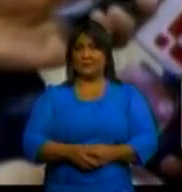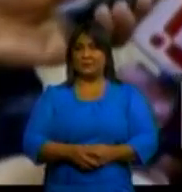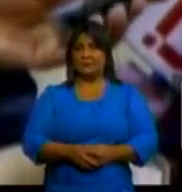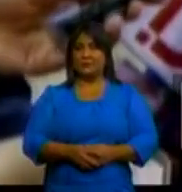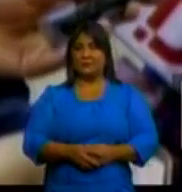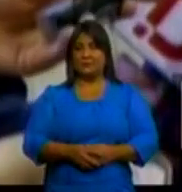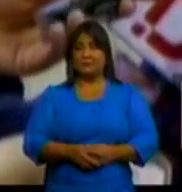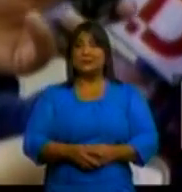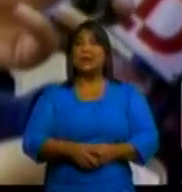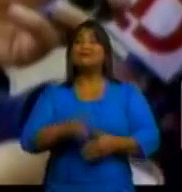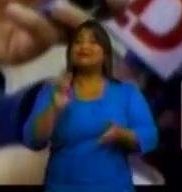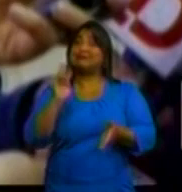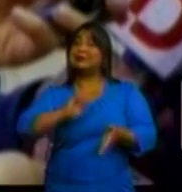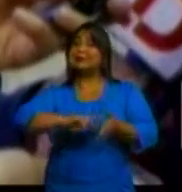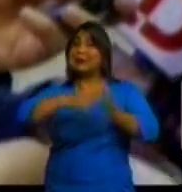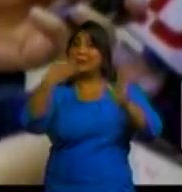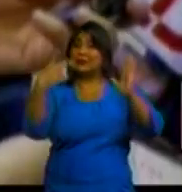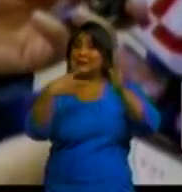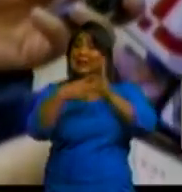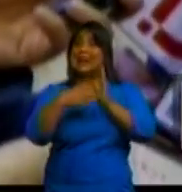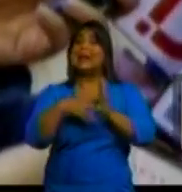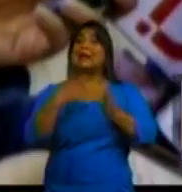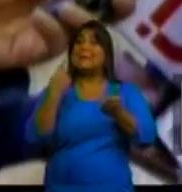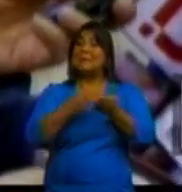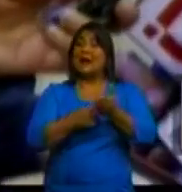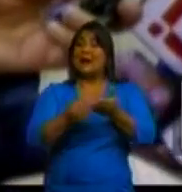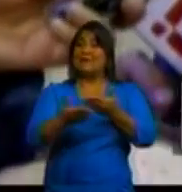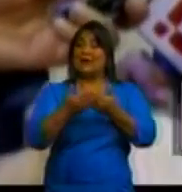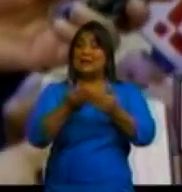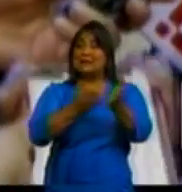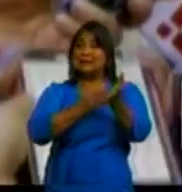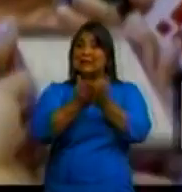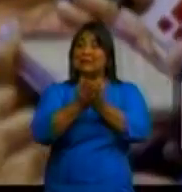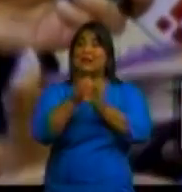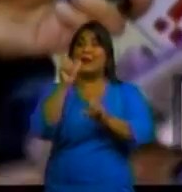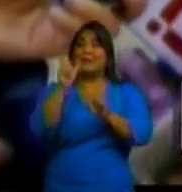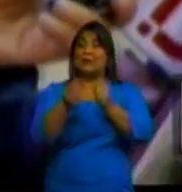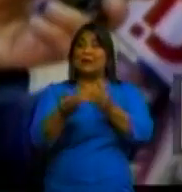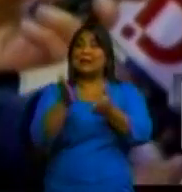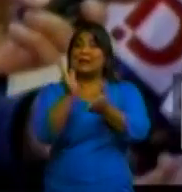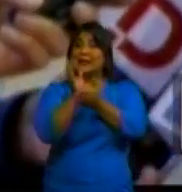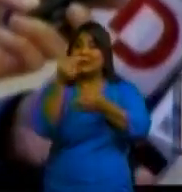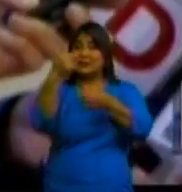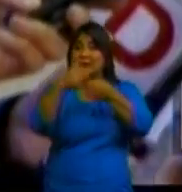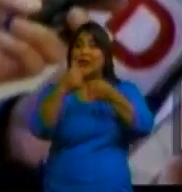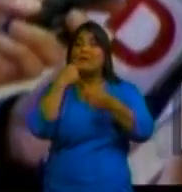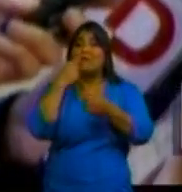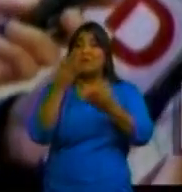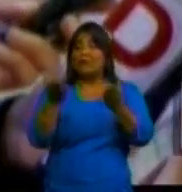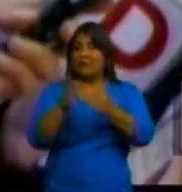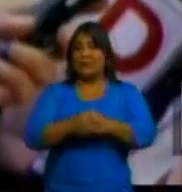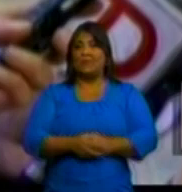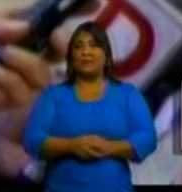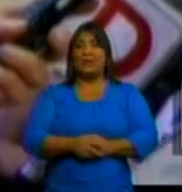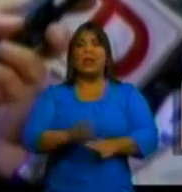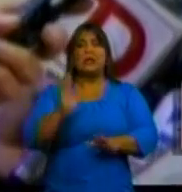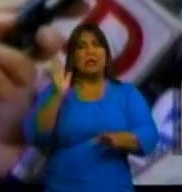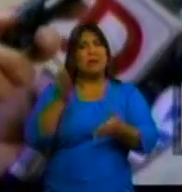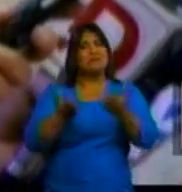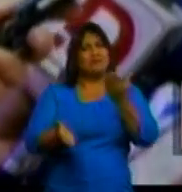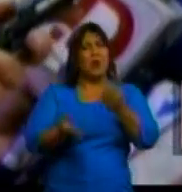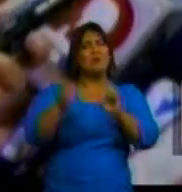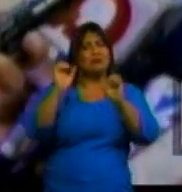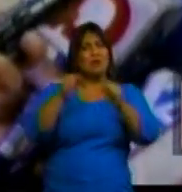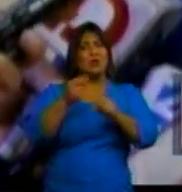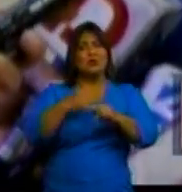Utilización de tecnología para facilitar los servicios hacia el ciudadano, hacia nuestro afiliado. Esta app es una app bastante versátil, va a tener una serie de posibilidades